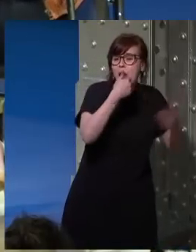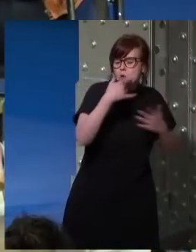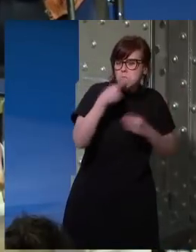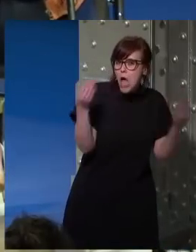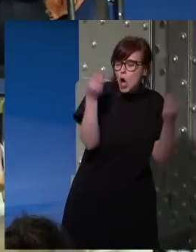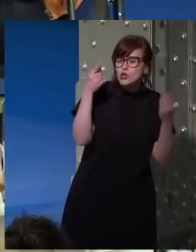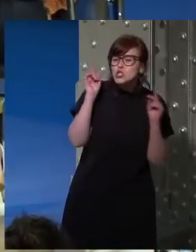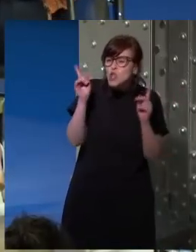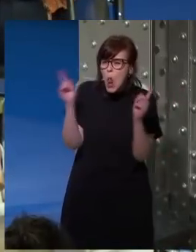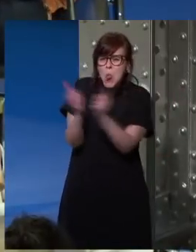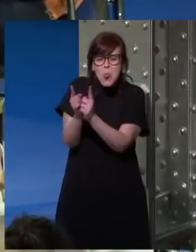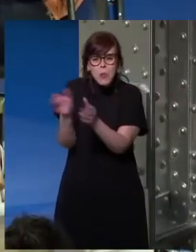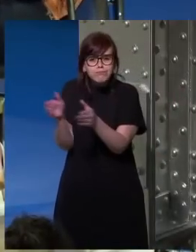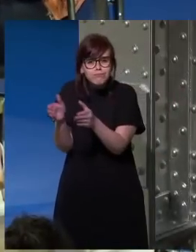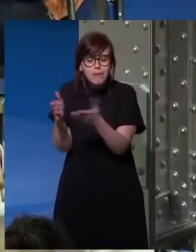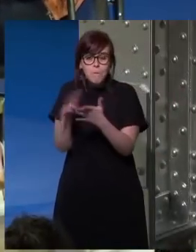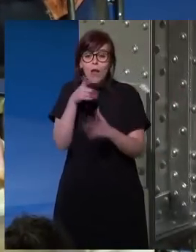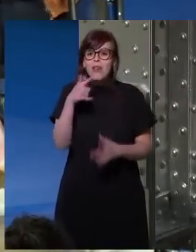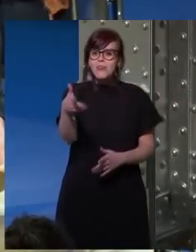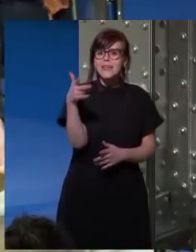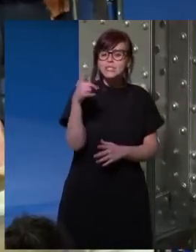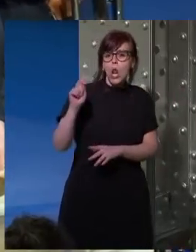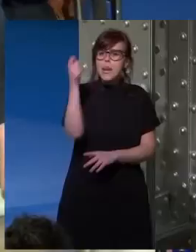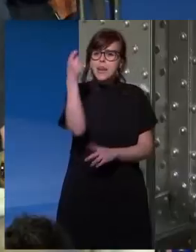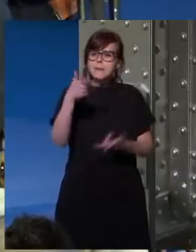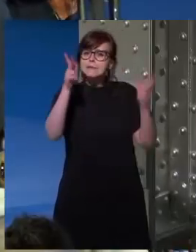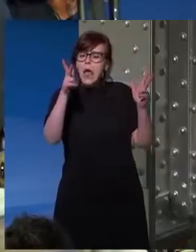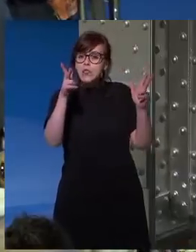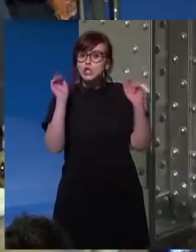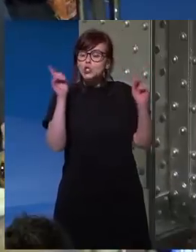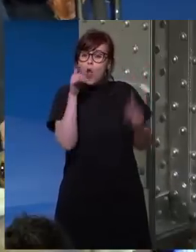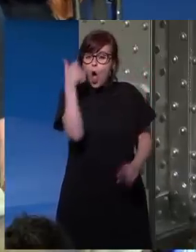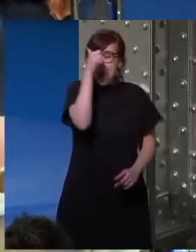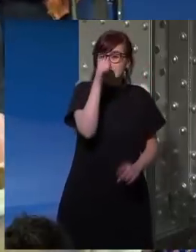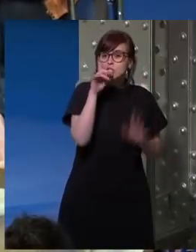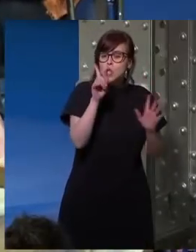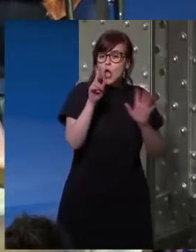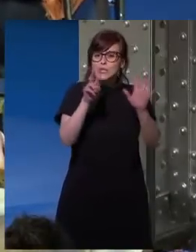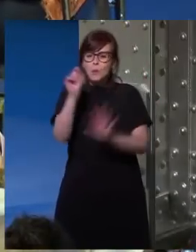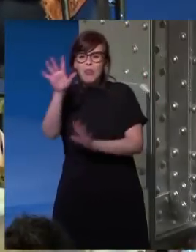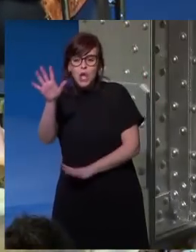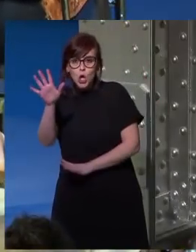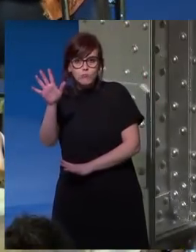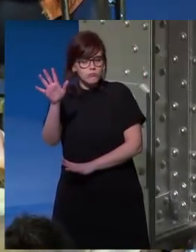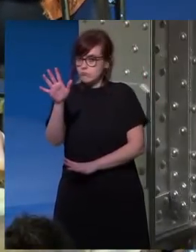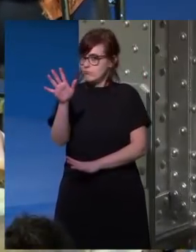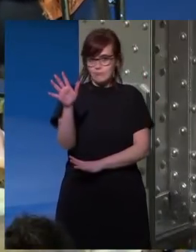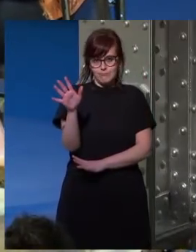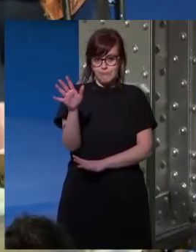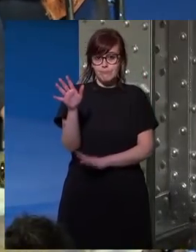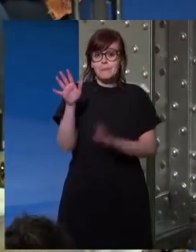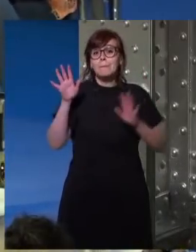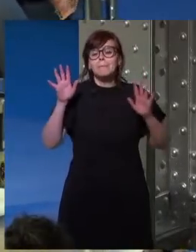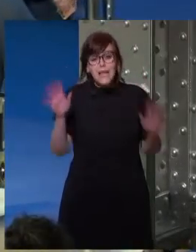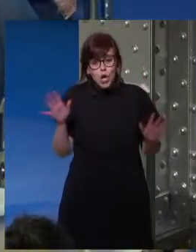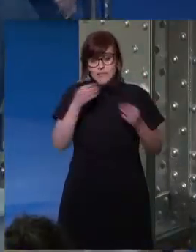madurar? ¿Quién ha conquistado nuestros derechos y libertades? Todos han sido hombres, solo un 7,5%, y realmente no es así, ¿no? Pero